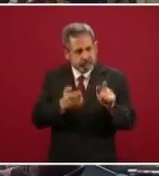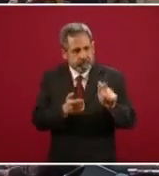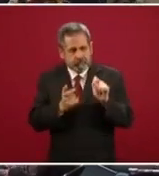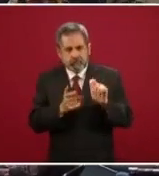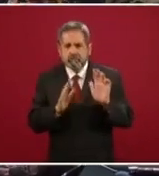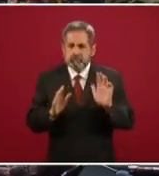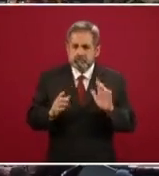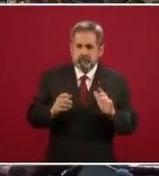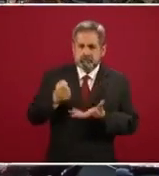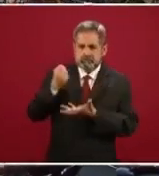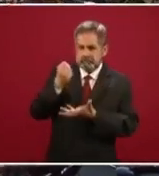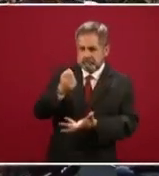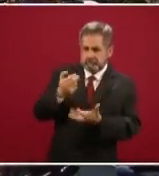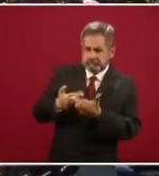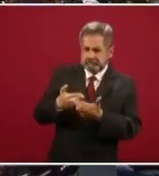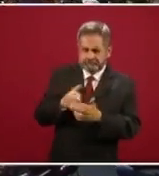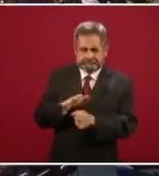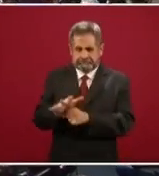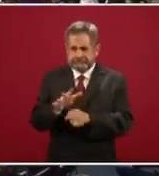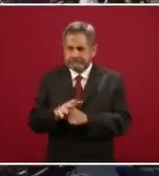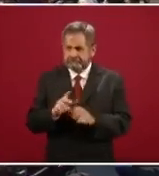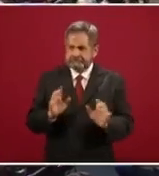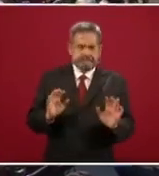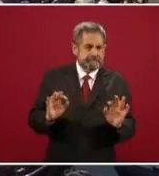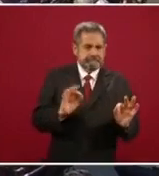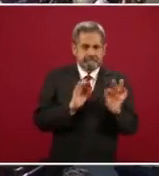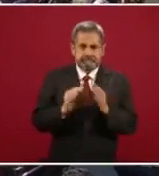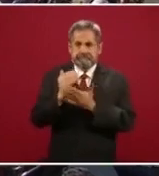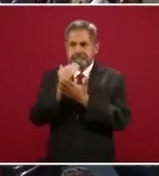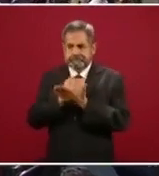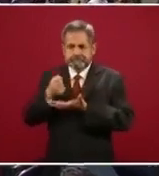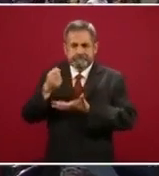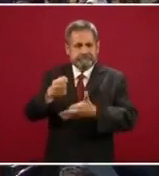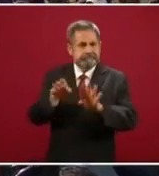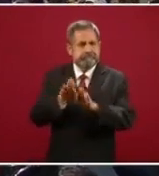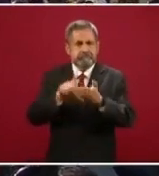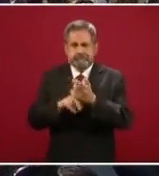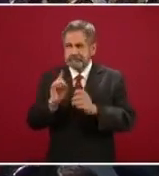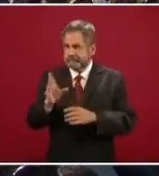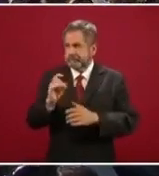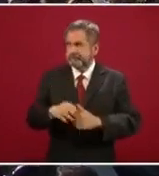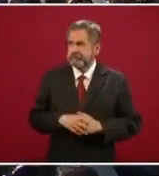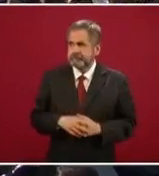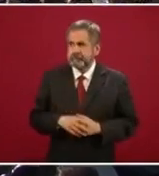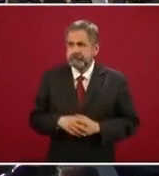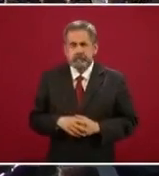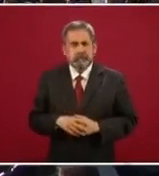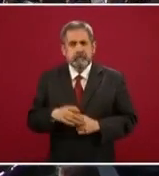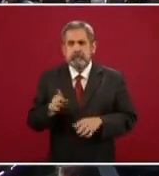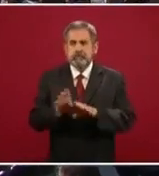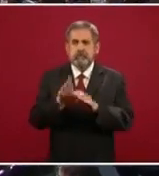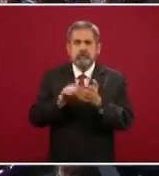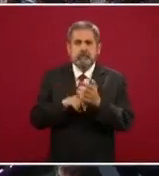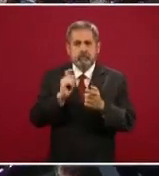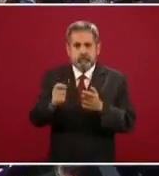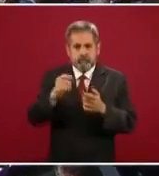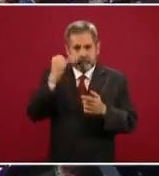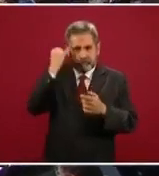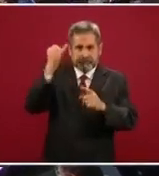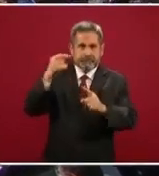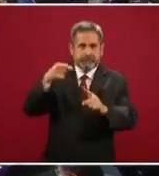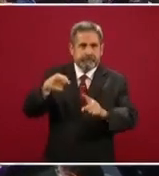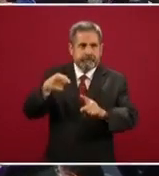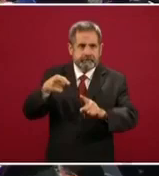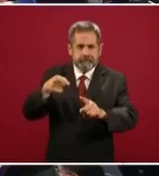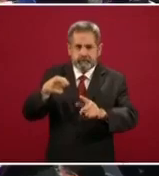el presupuesto ya se tenía contemplado menos presupuesto, menos de ese tipo